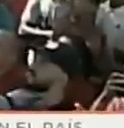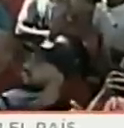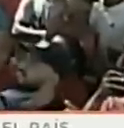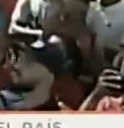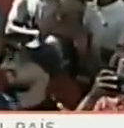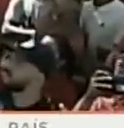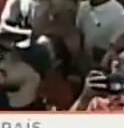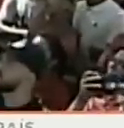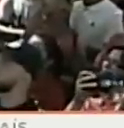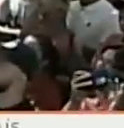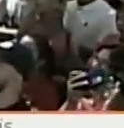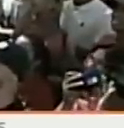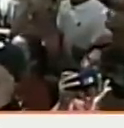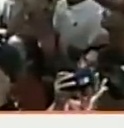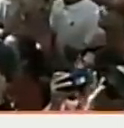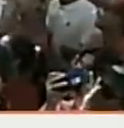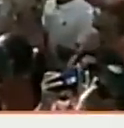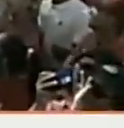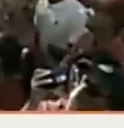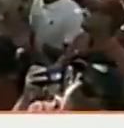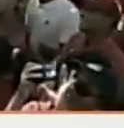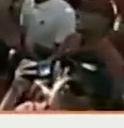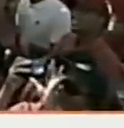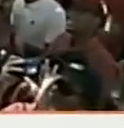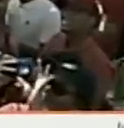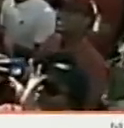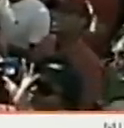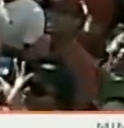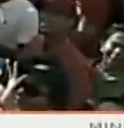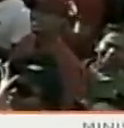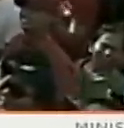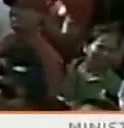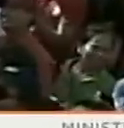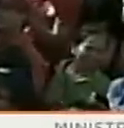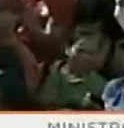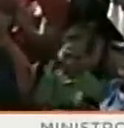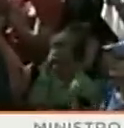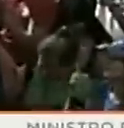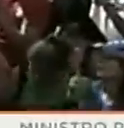para allá, vámonos para allá.